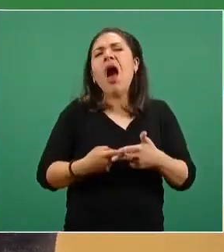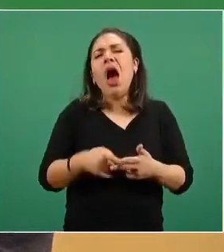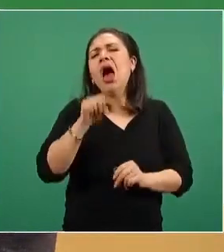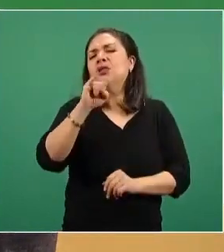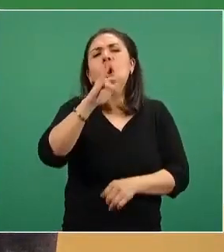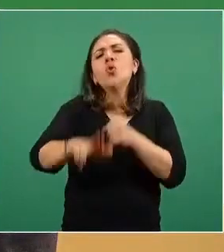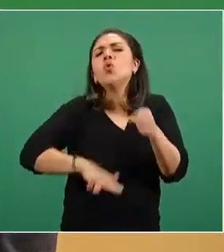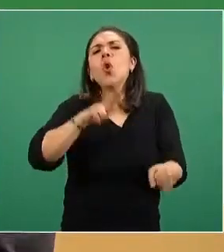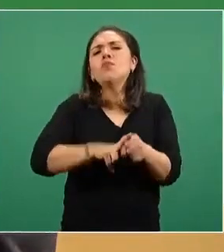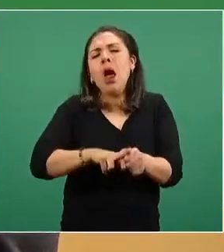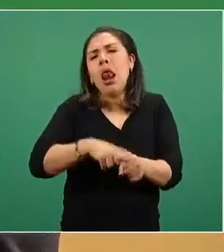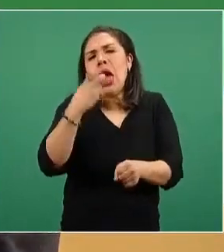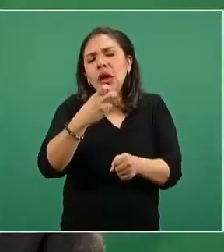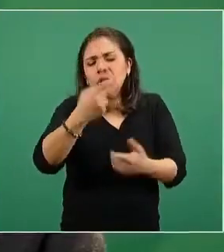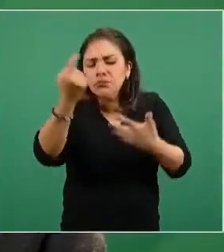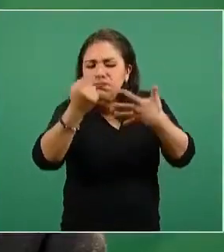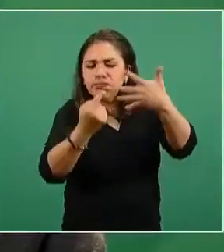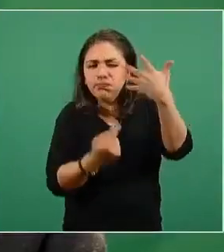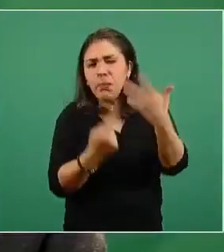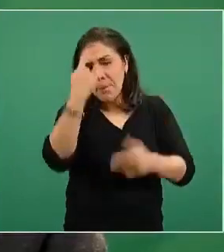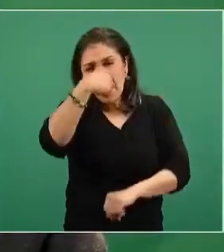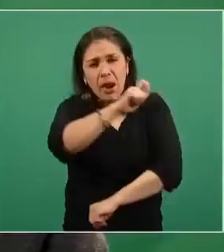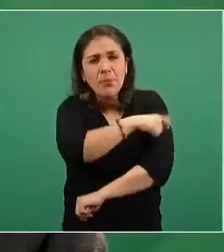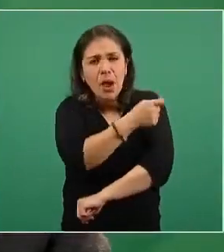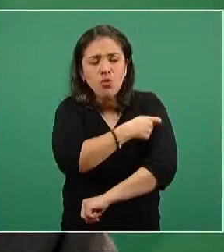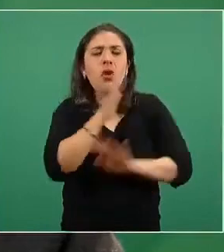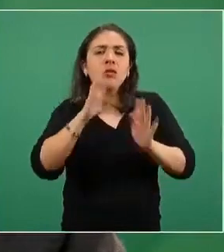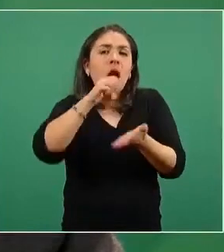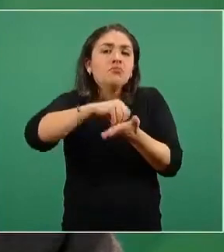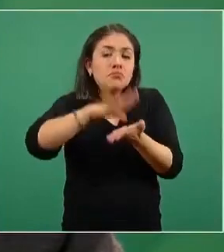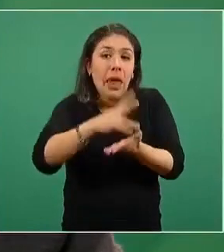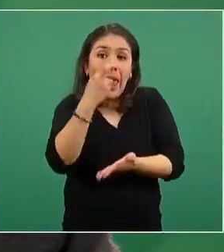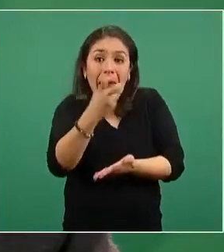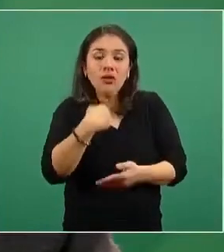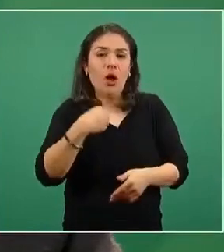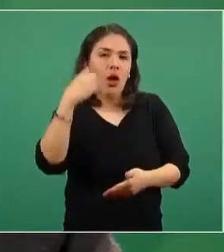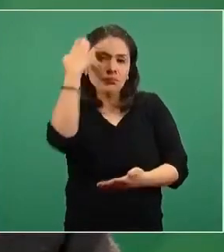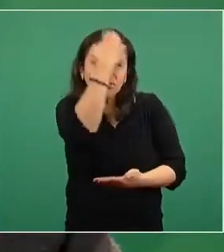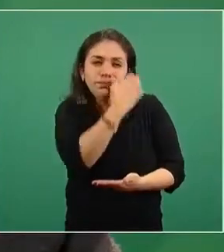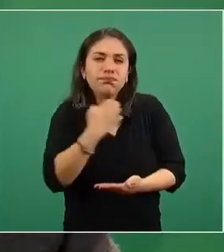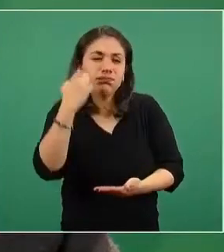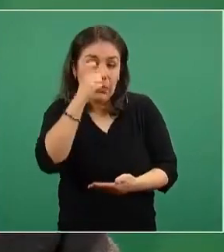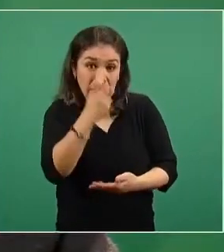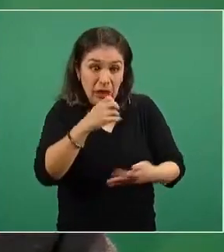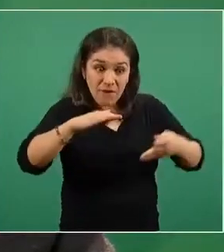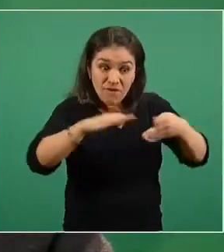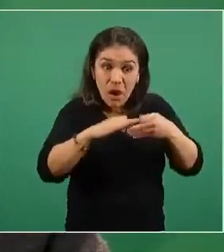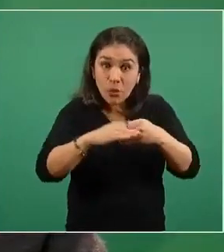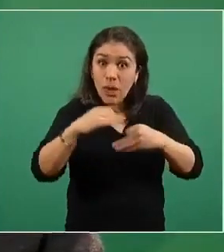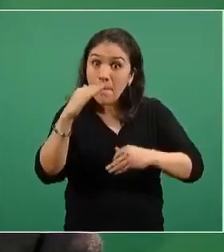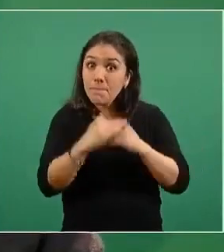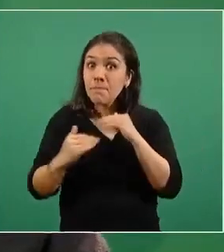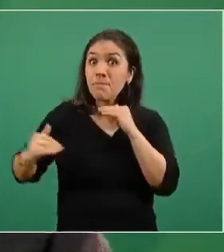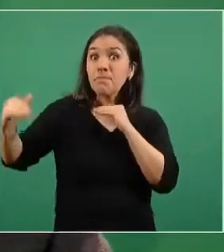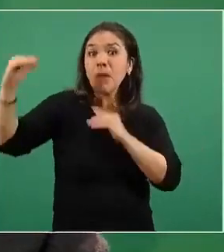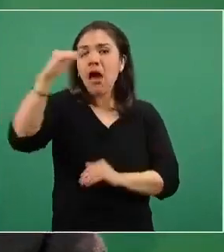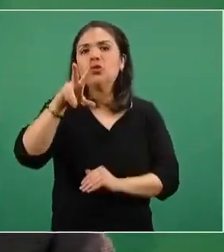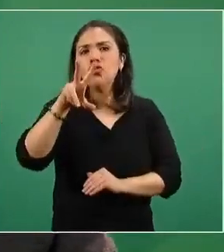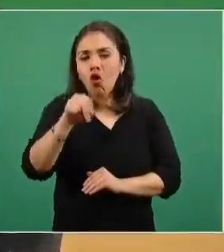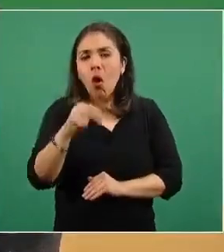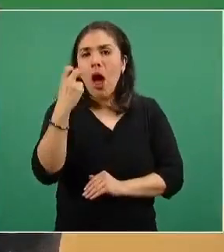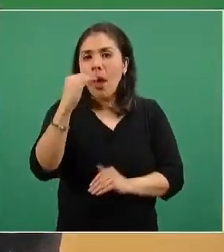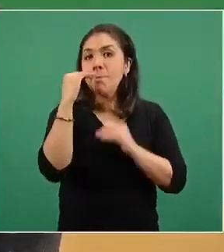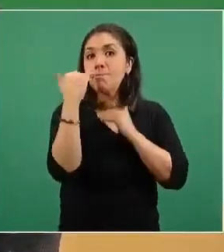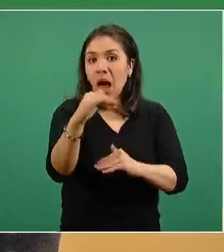de reacciones en general en las vacunas, y entonces monitoreamos que la frecuencia no pase de lo esperado, que